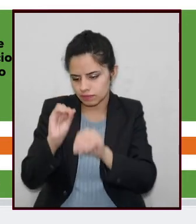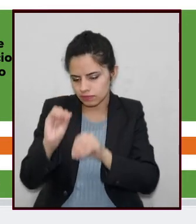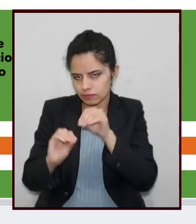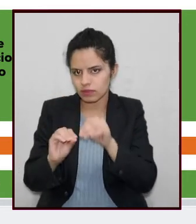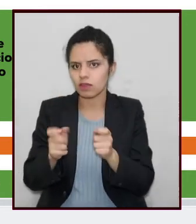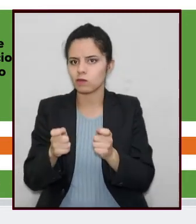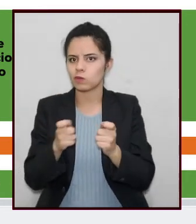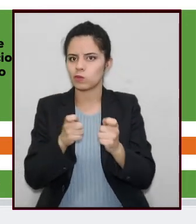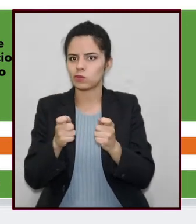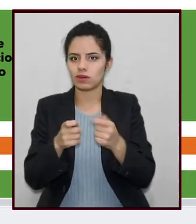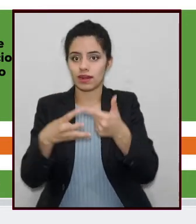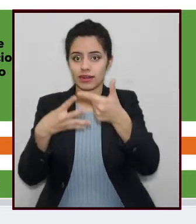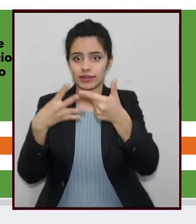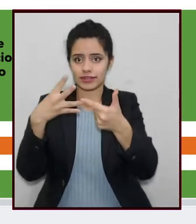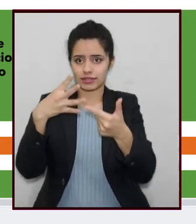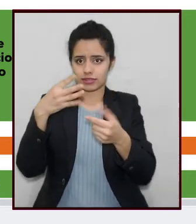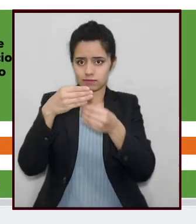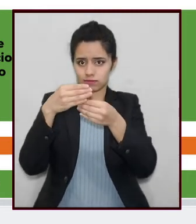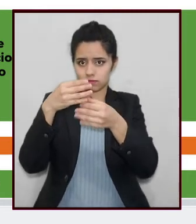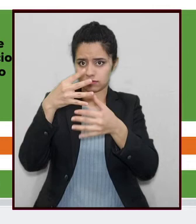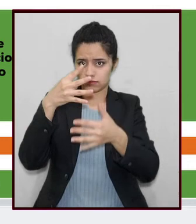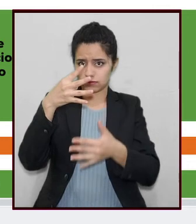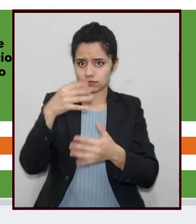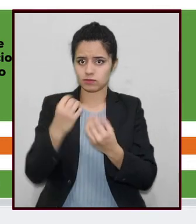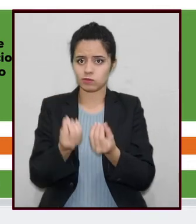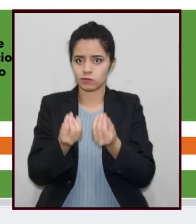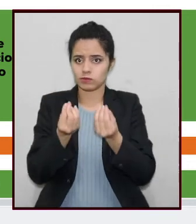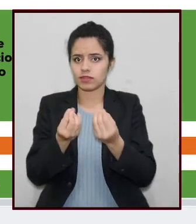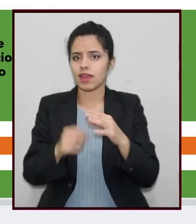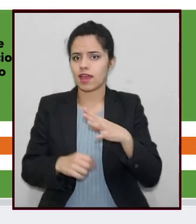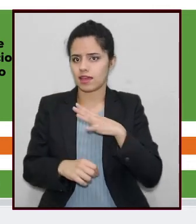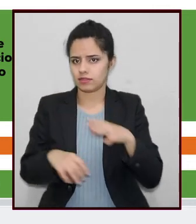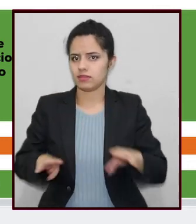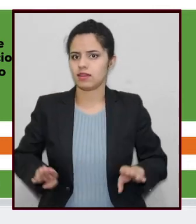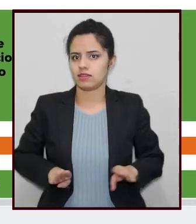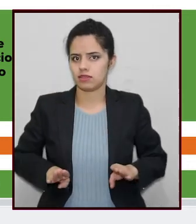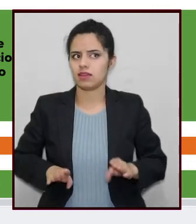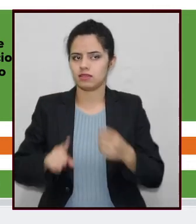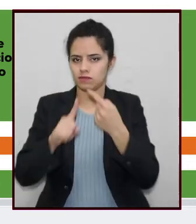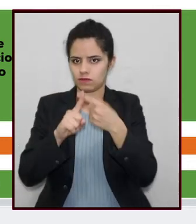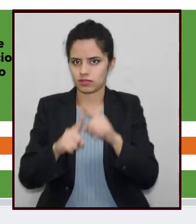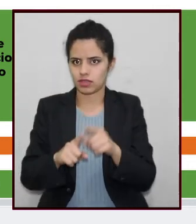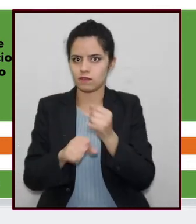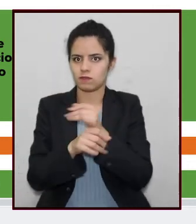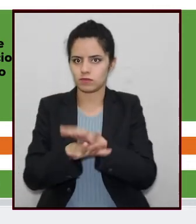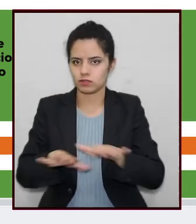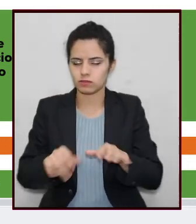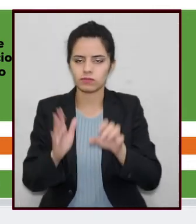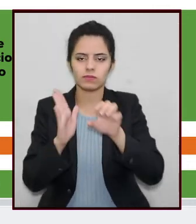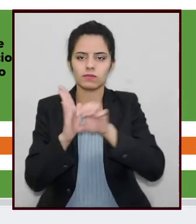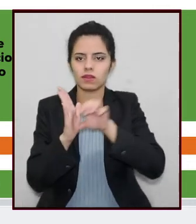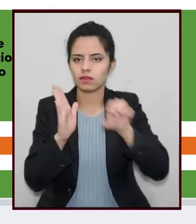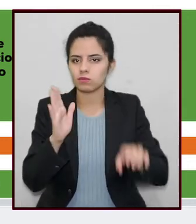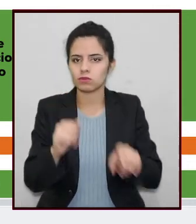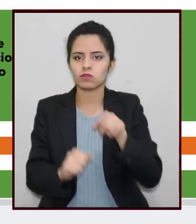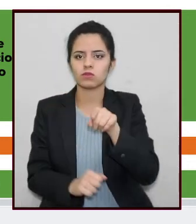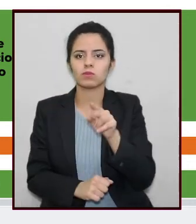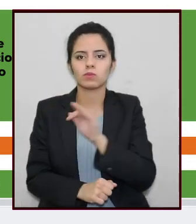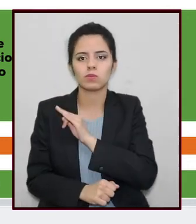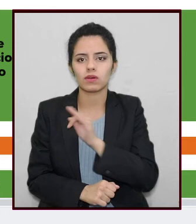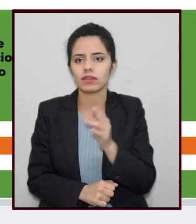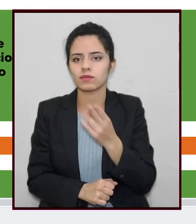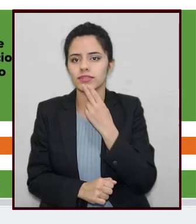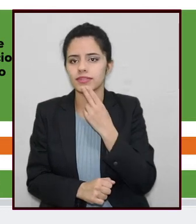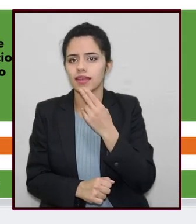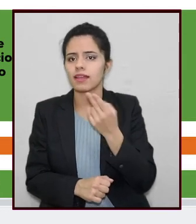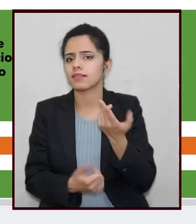un control de listas extensas que tienen muchas características. Para llevar una base de datos, por ejemplo, puedes utilizarla para un